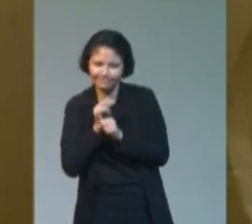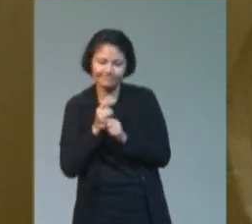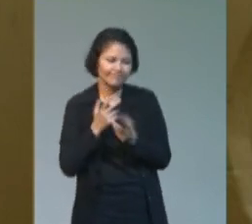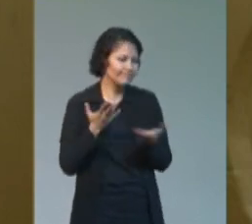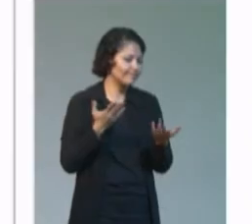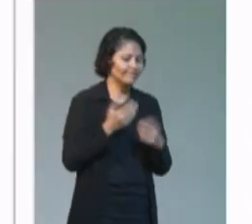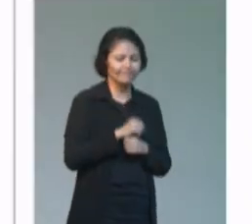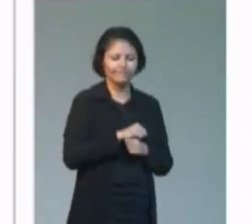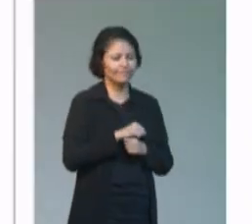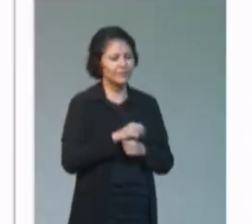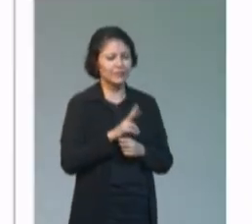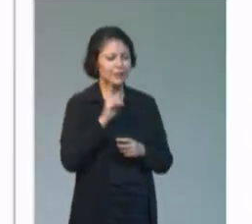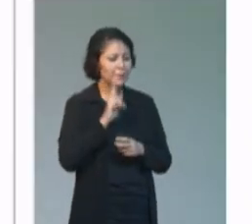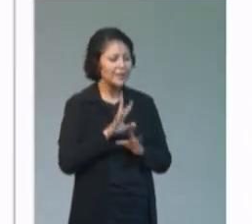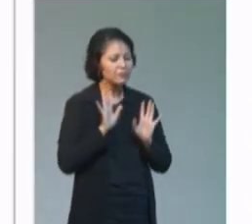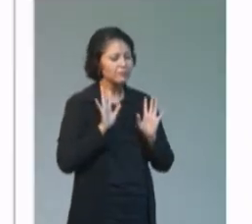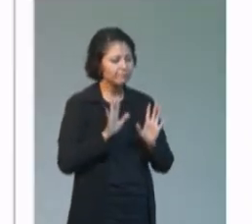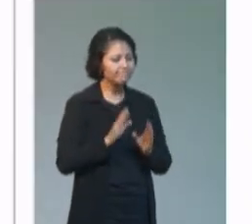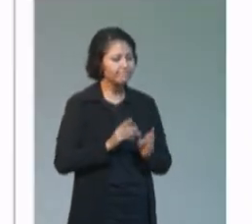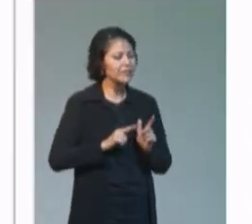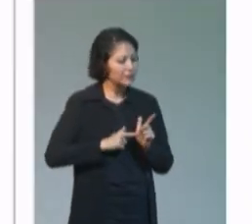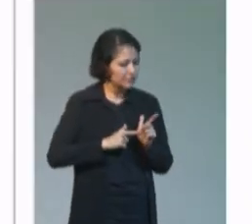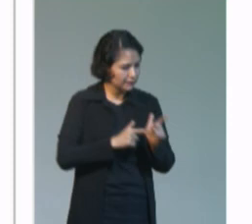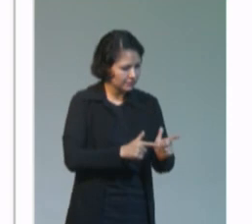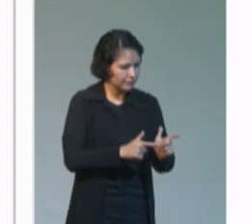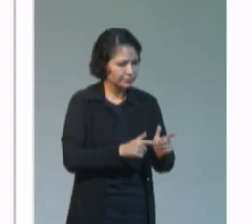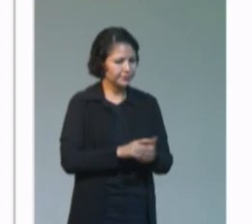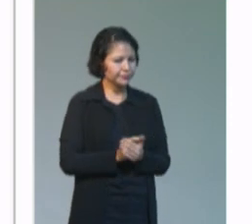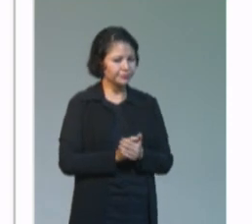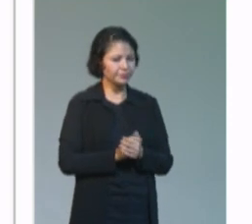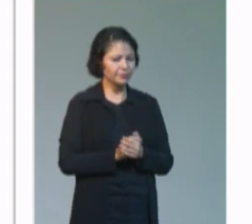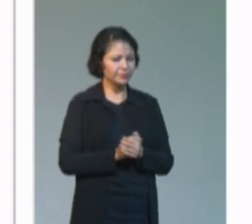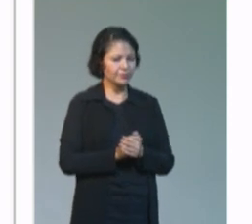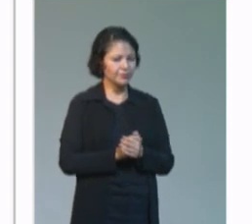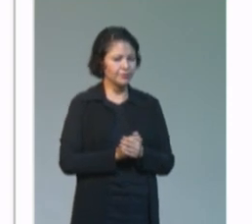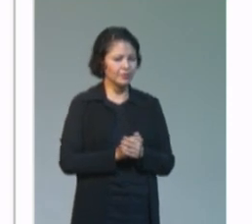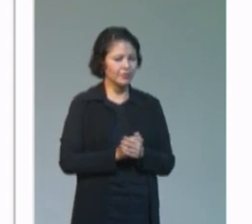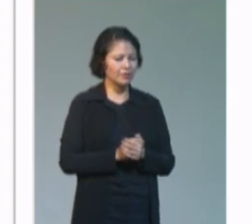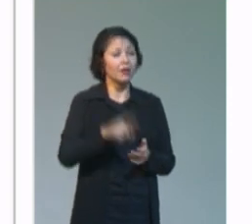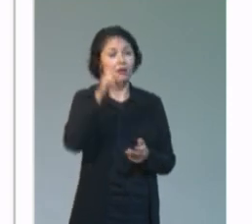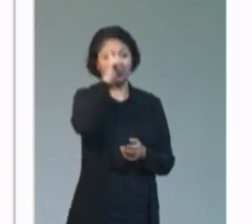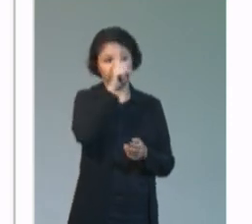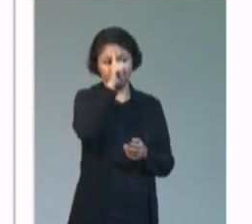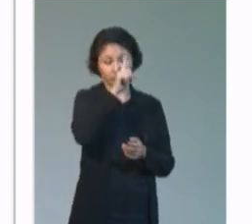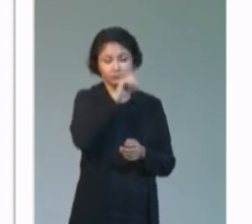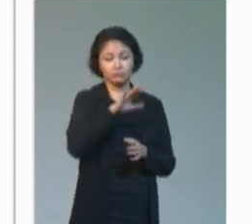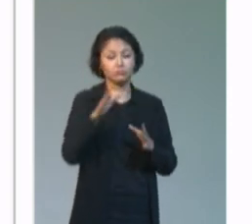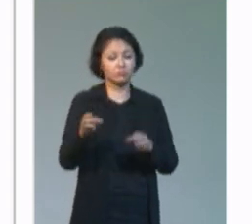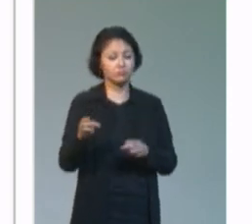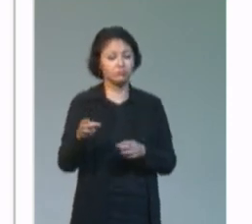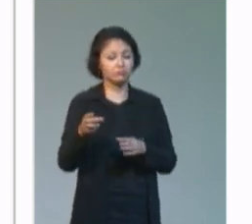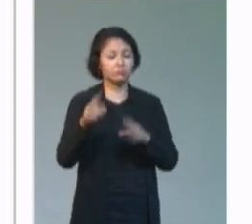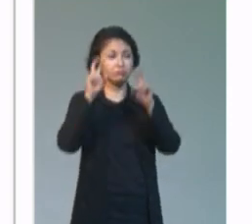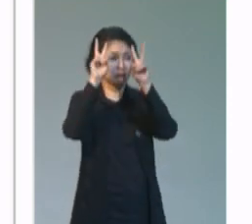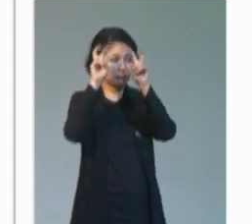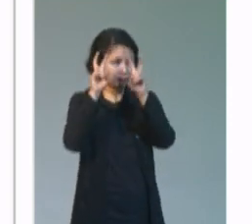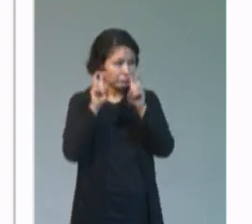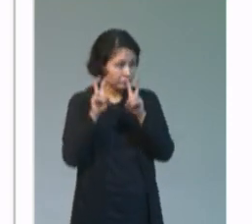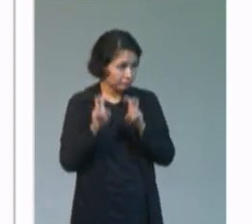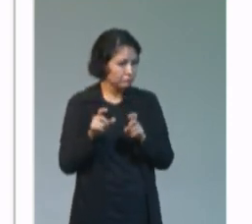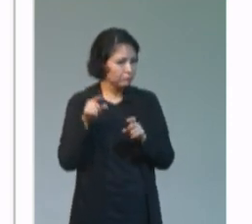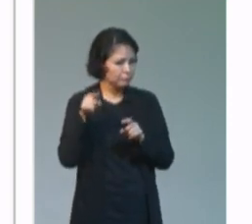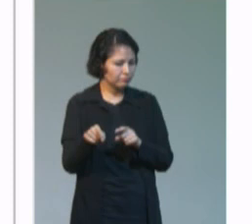hemos sido partidario de que en esos contenidos se dé una una estructura general en primer lugar que esos